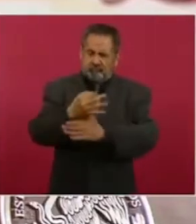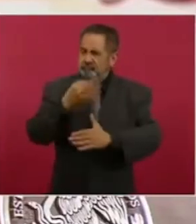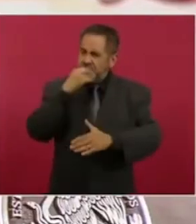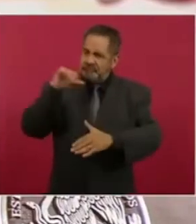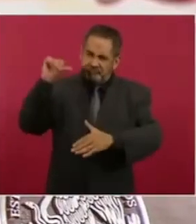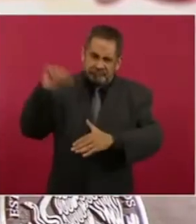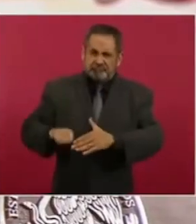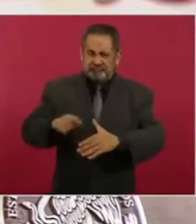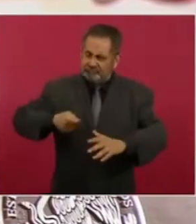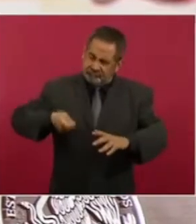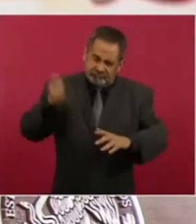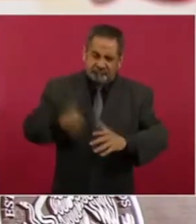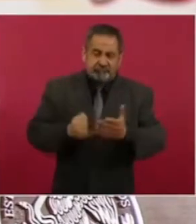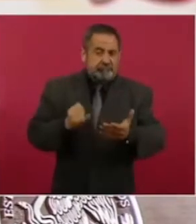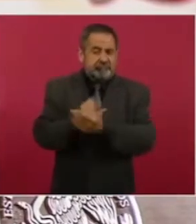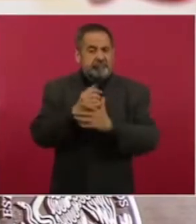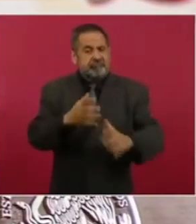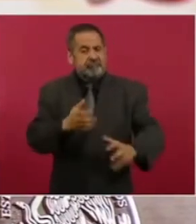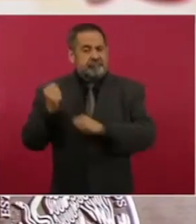pronto